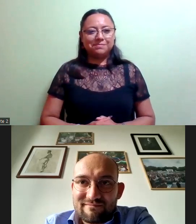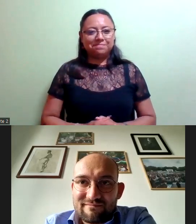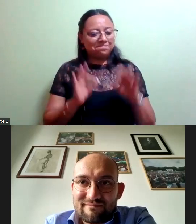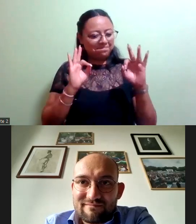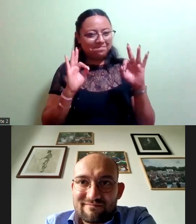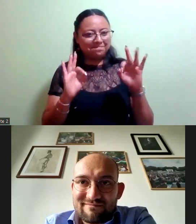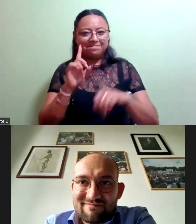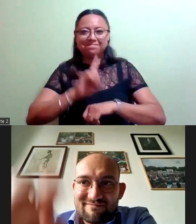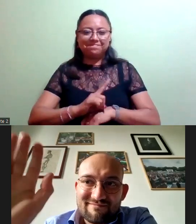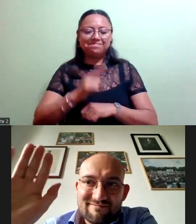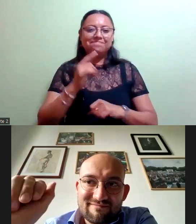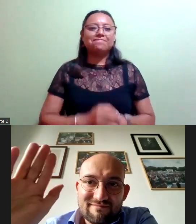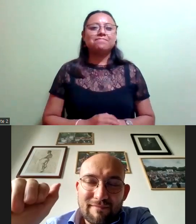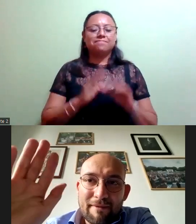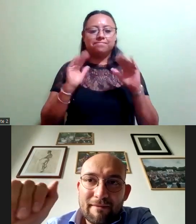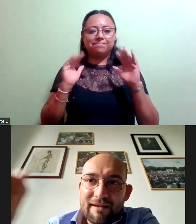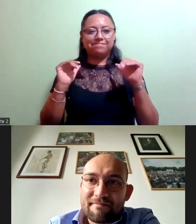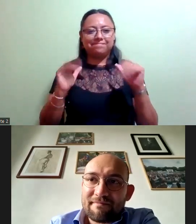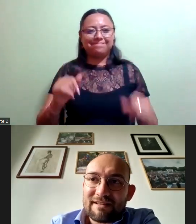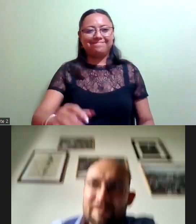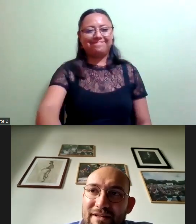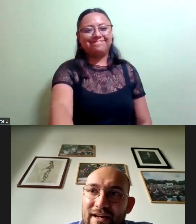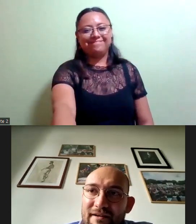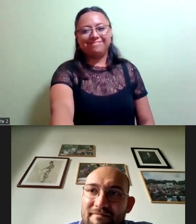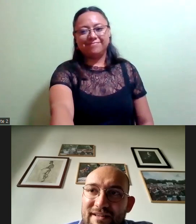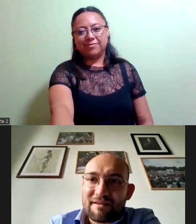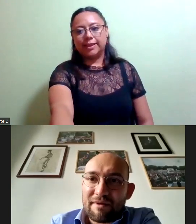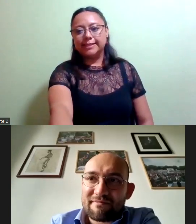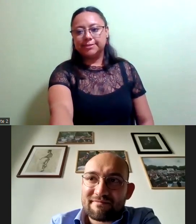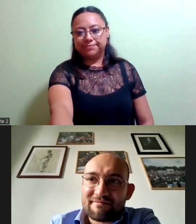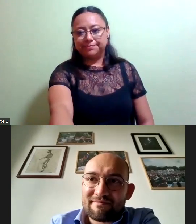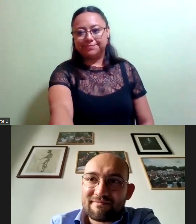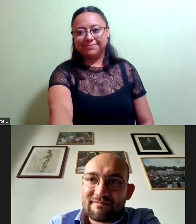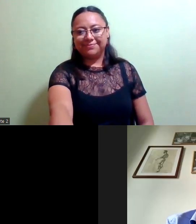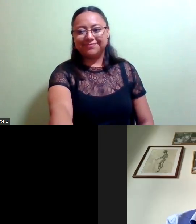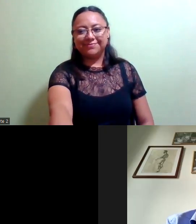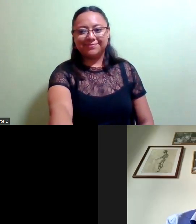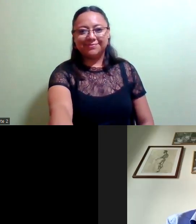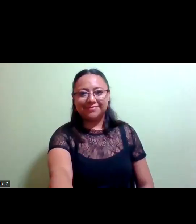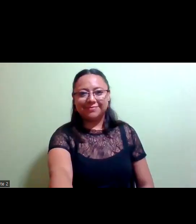día. Muchas gracias. Bye. Bye, bye, bye. Hasta mañana. Que estén Hasta bien. mañana.